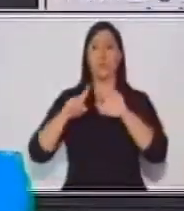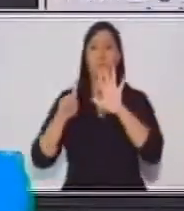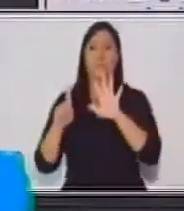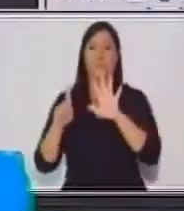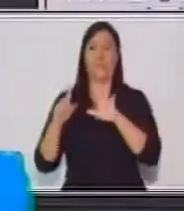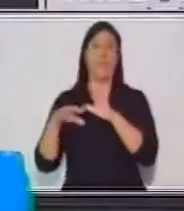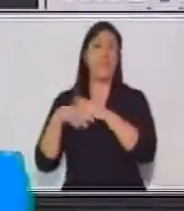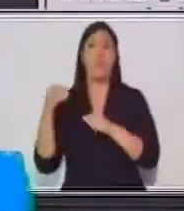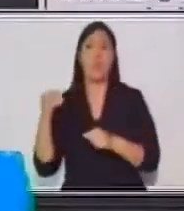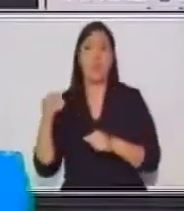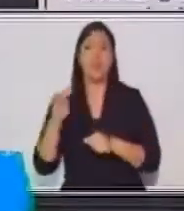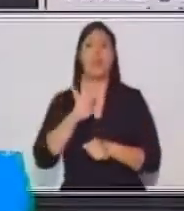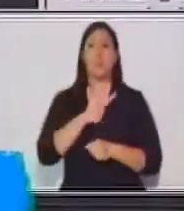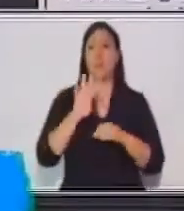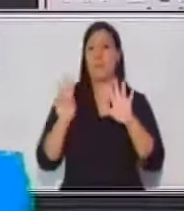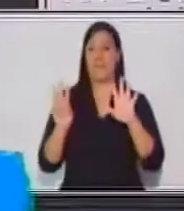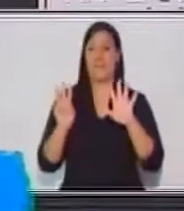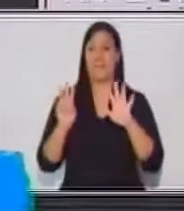48.